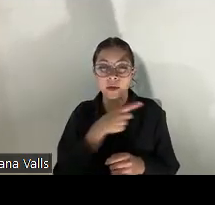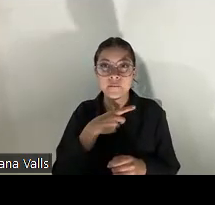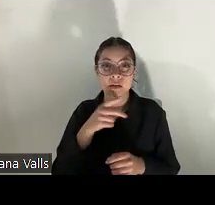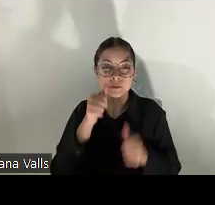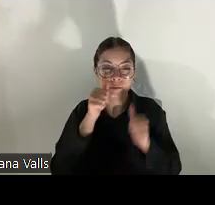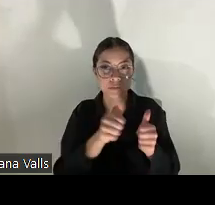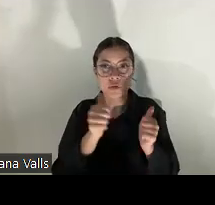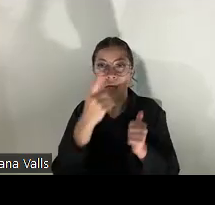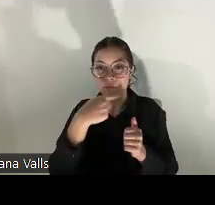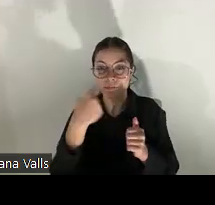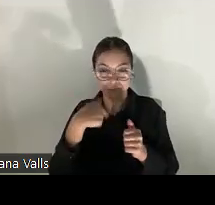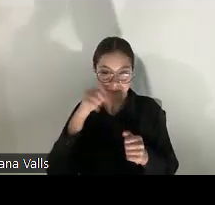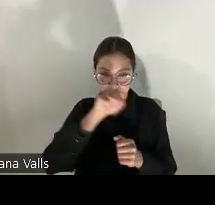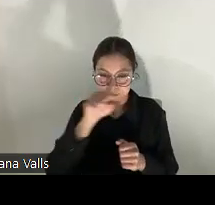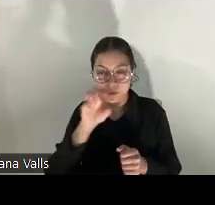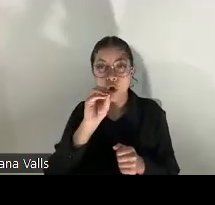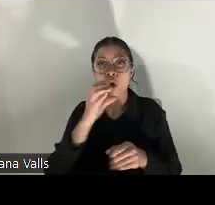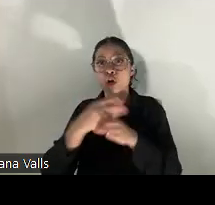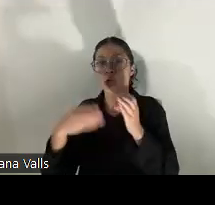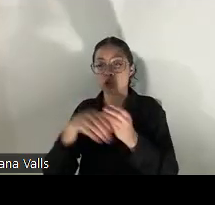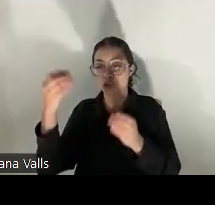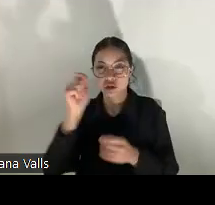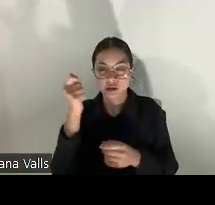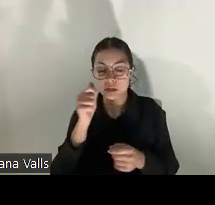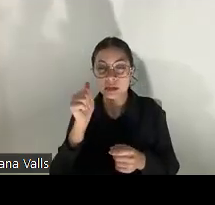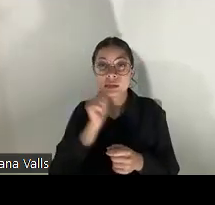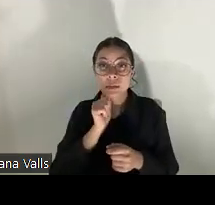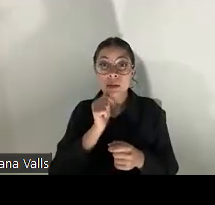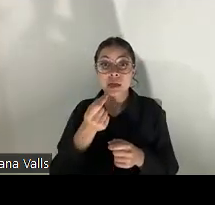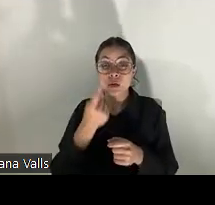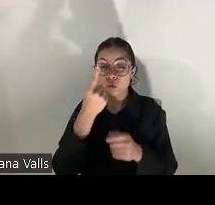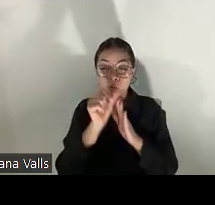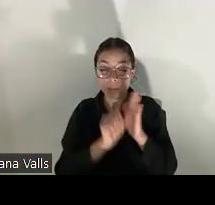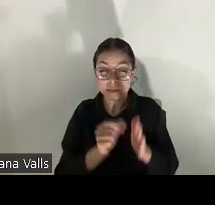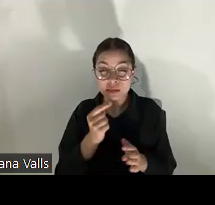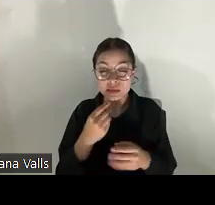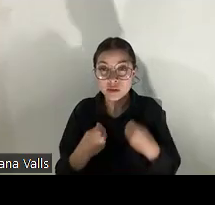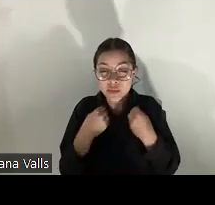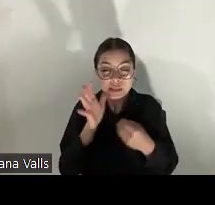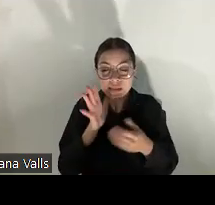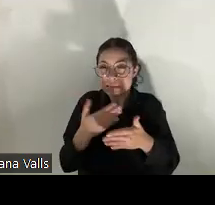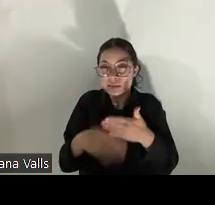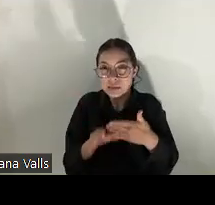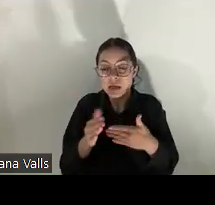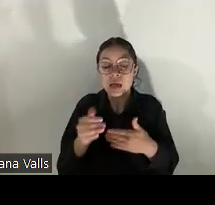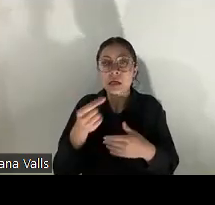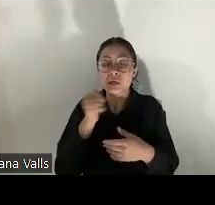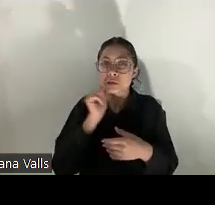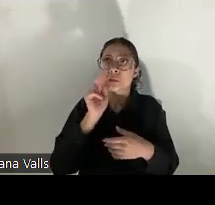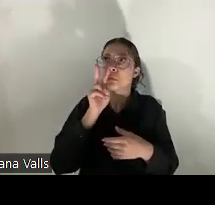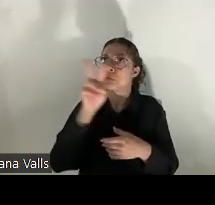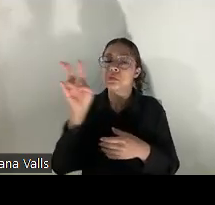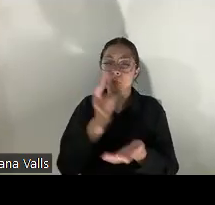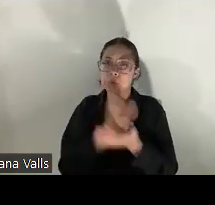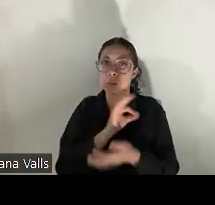con objetos. Desde el primer mes de vida, el niño ya es capaz de empezar a fijarse. Entonces, los invito a tener una sonaja o